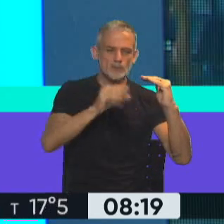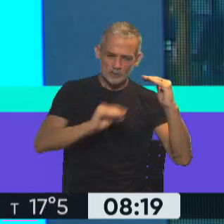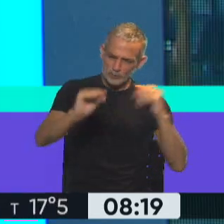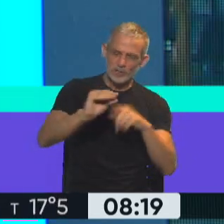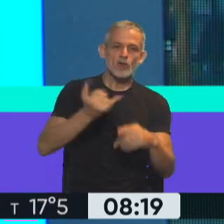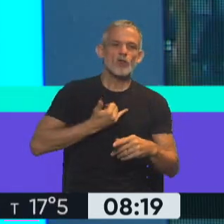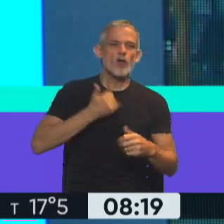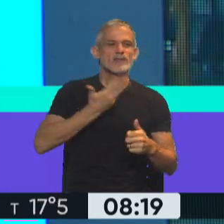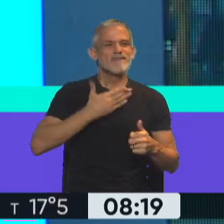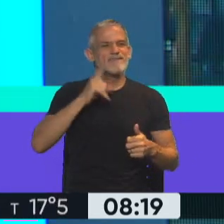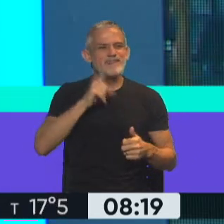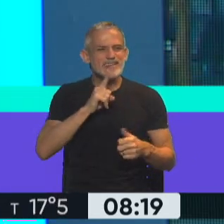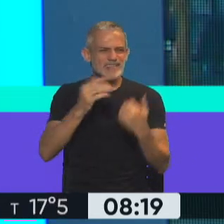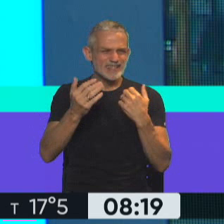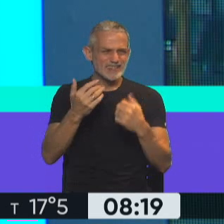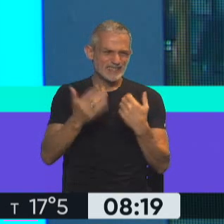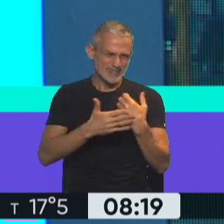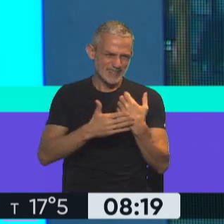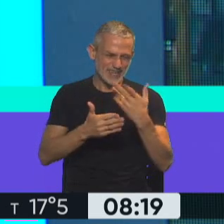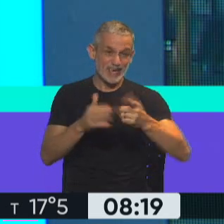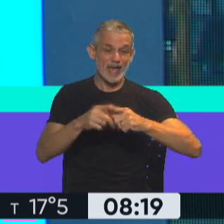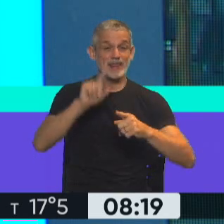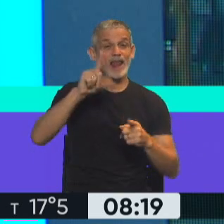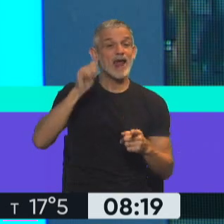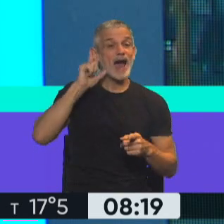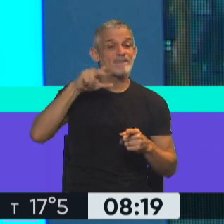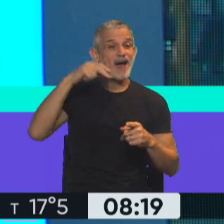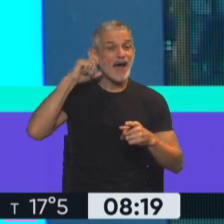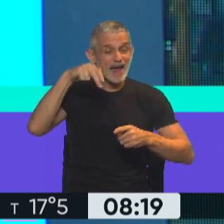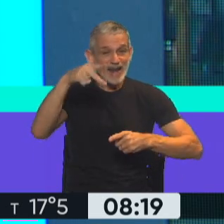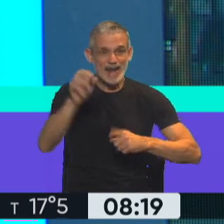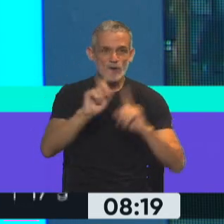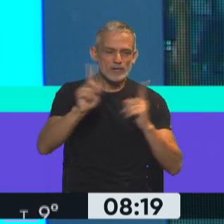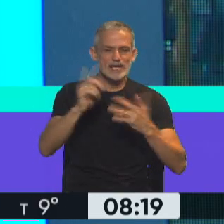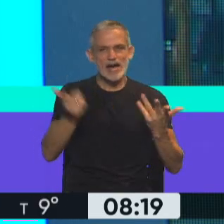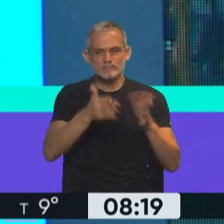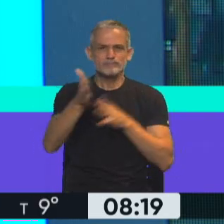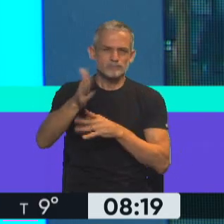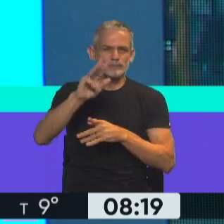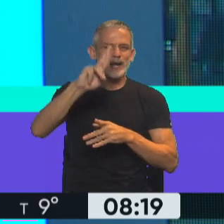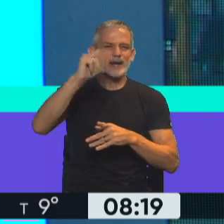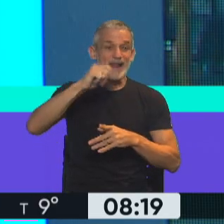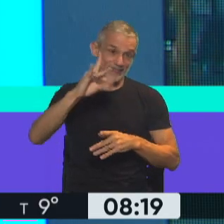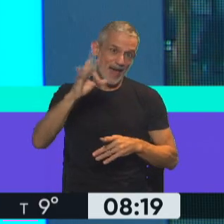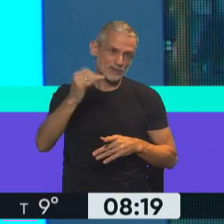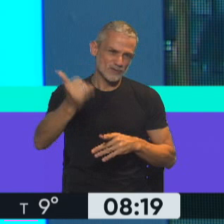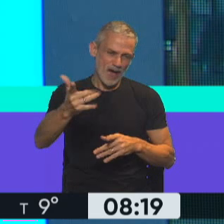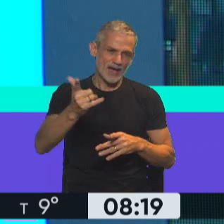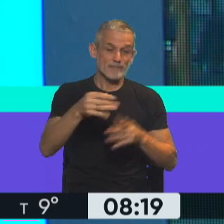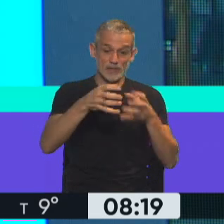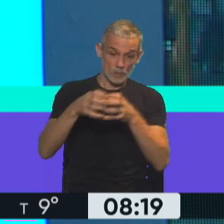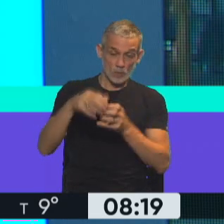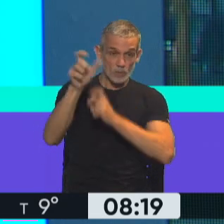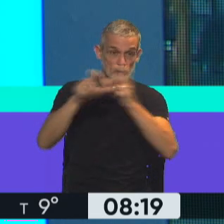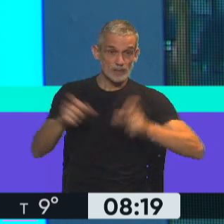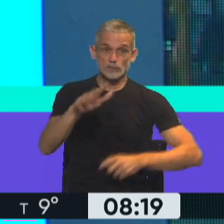fueron al FIT, cuántos fueron en su momento. Estaba Labaña, hoy no estaba Labaña con consenso federal, ahora estaba Randazzo. Y obviamente creo que hay un sector